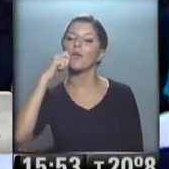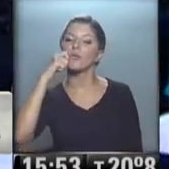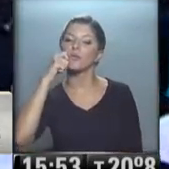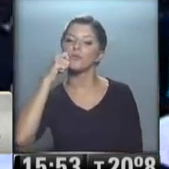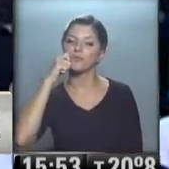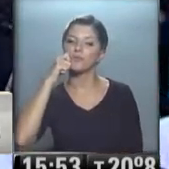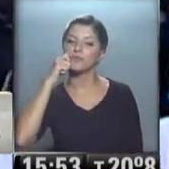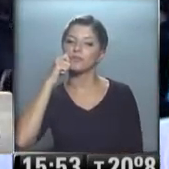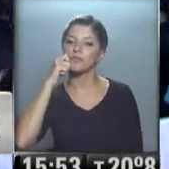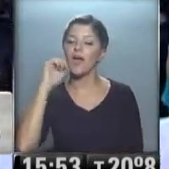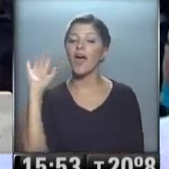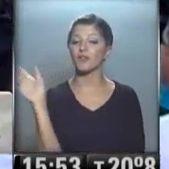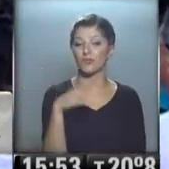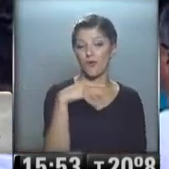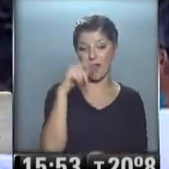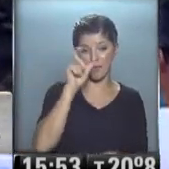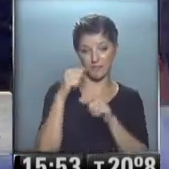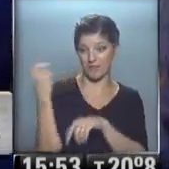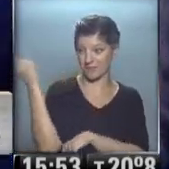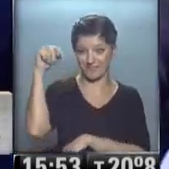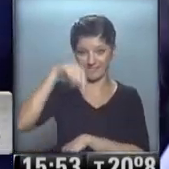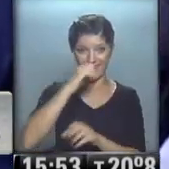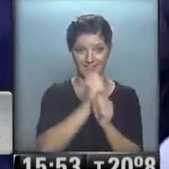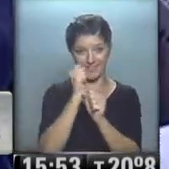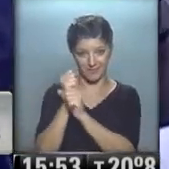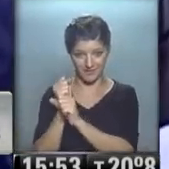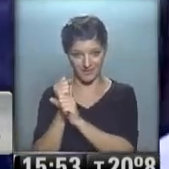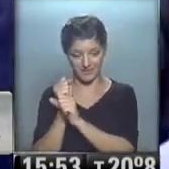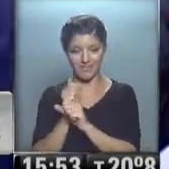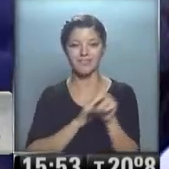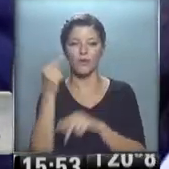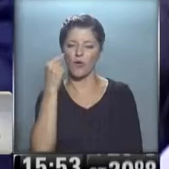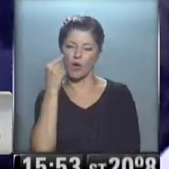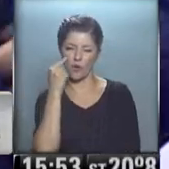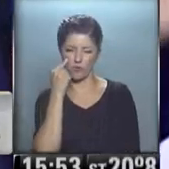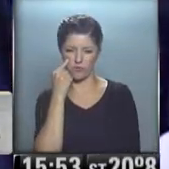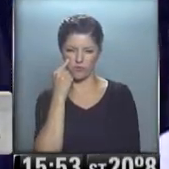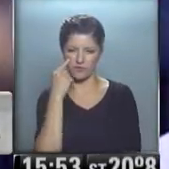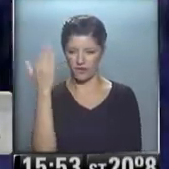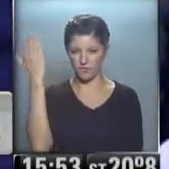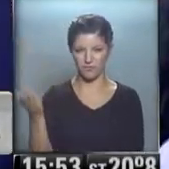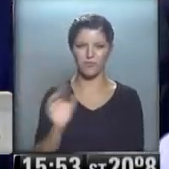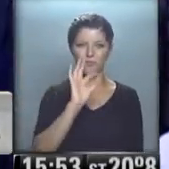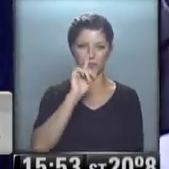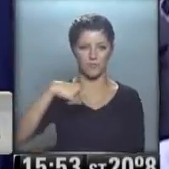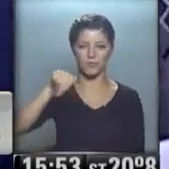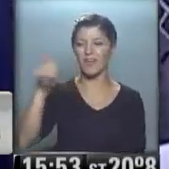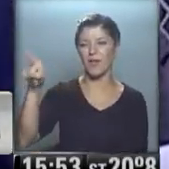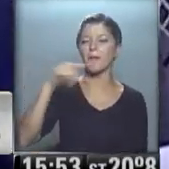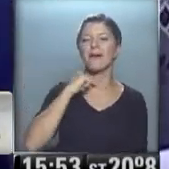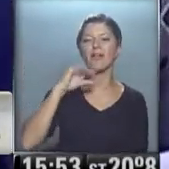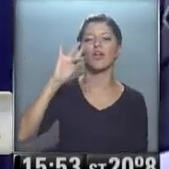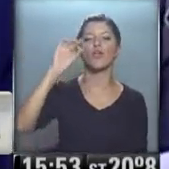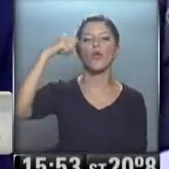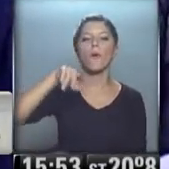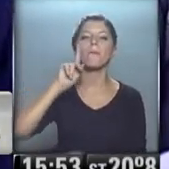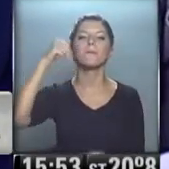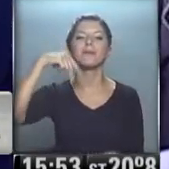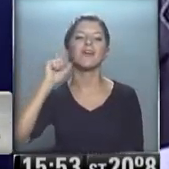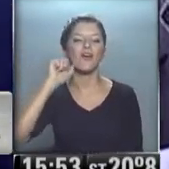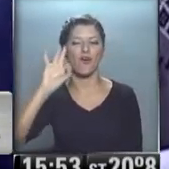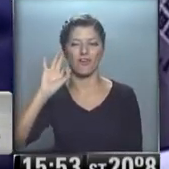vienen a trabajar al barrio. Los que lo conocieron saben muy bien, el padre Domingo también lo sabe, que esta